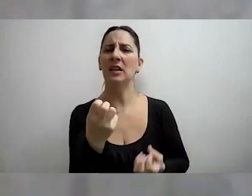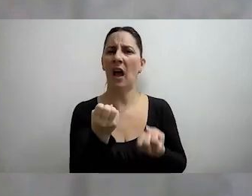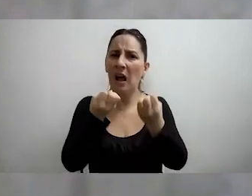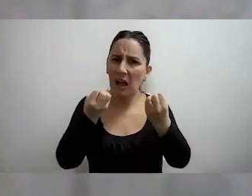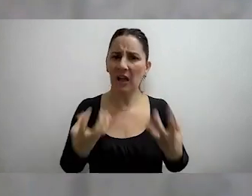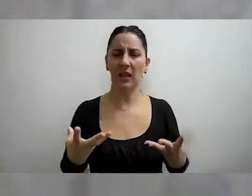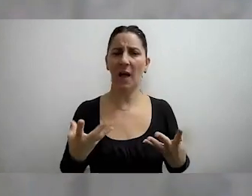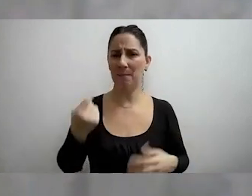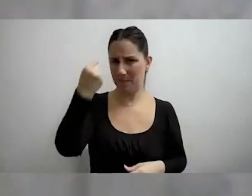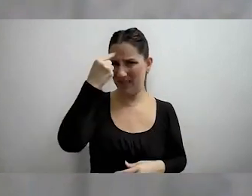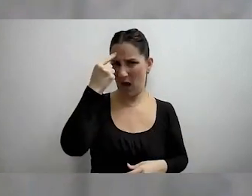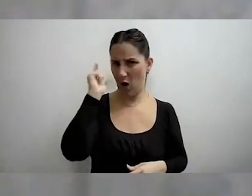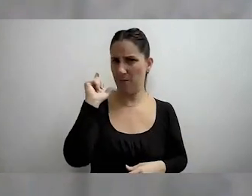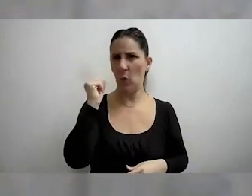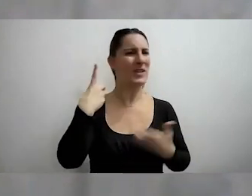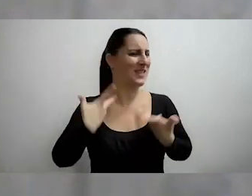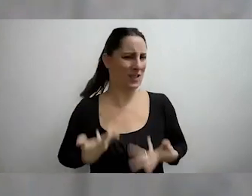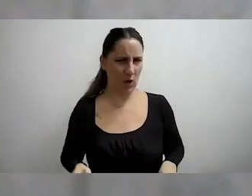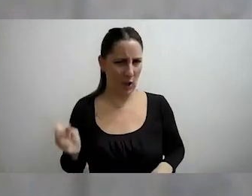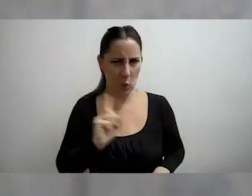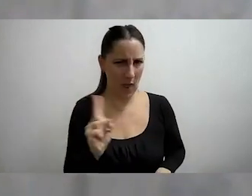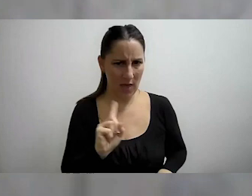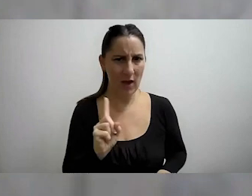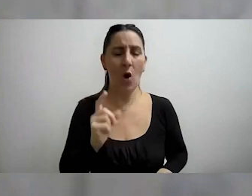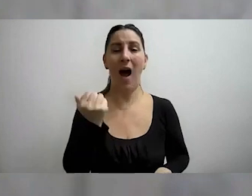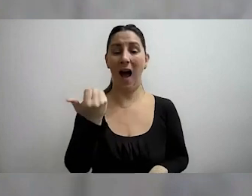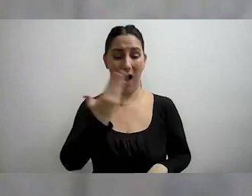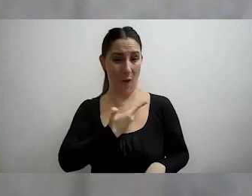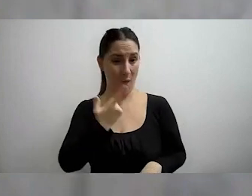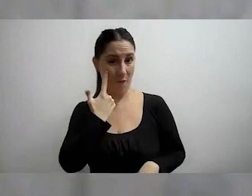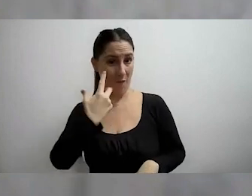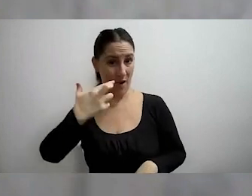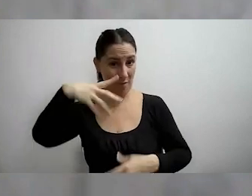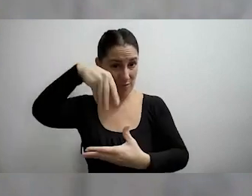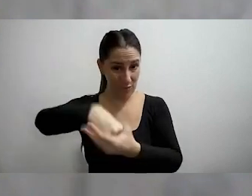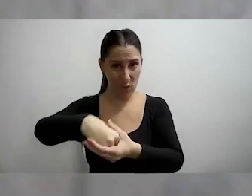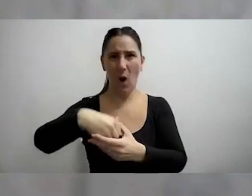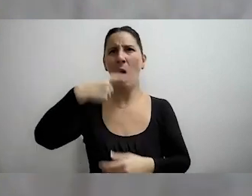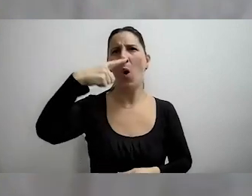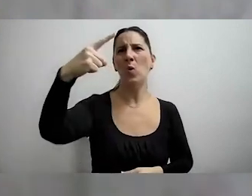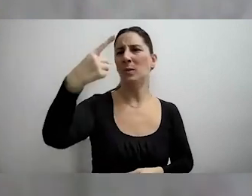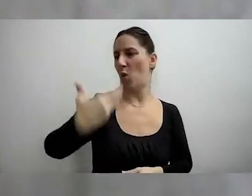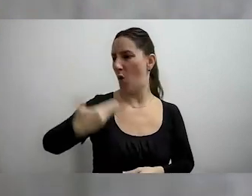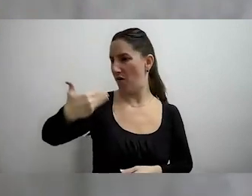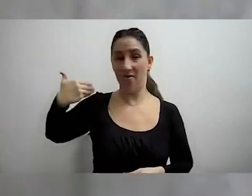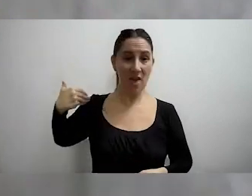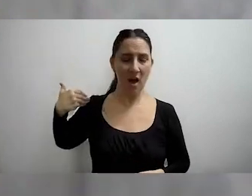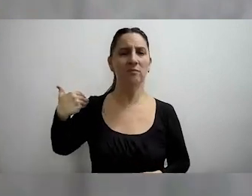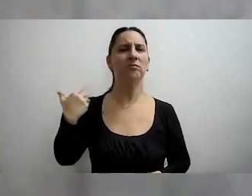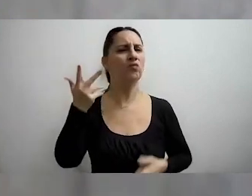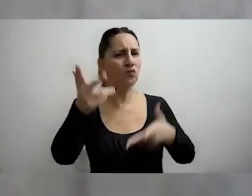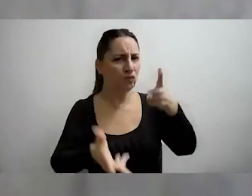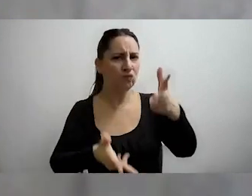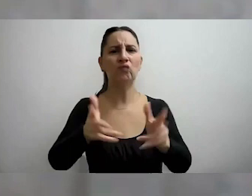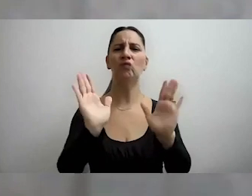es casualidad que dentro del ámbito estratégico de la AFIP, en estos últimos días se ha trabajado mucho con manuales